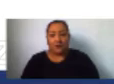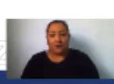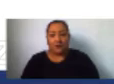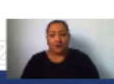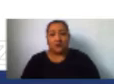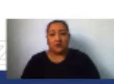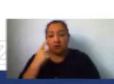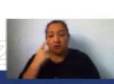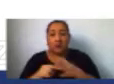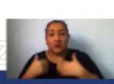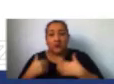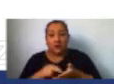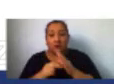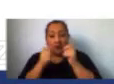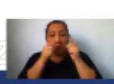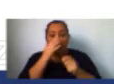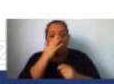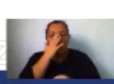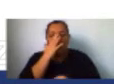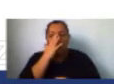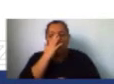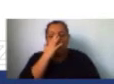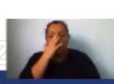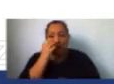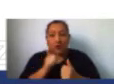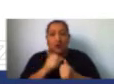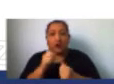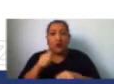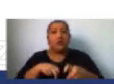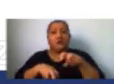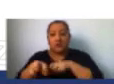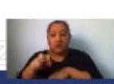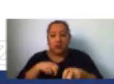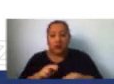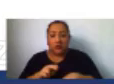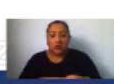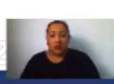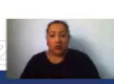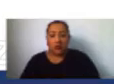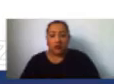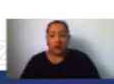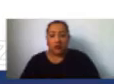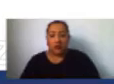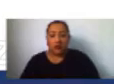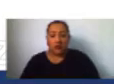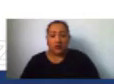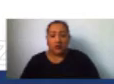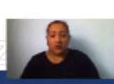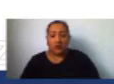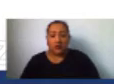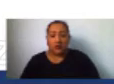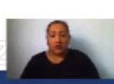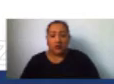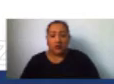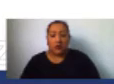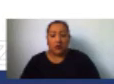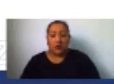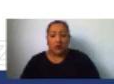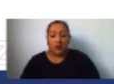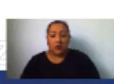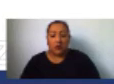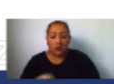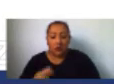para regular realmente su circulación, y por lo menos en Moyobamba se permitió que 250